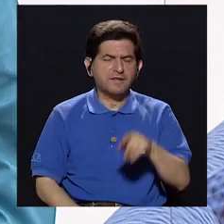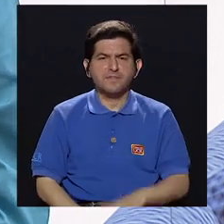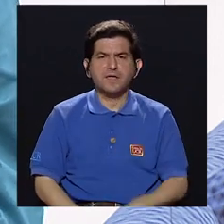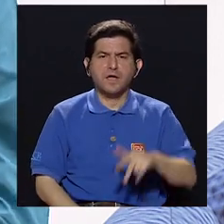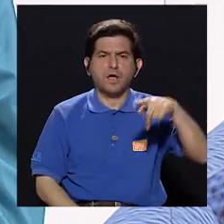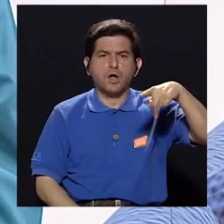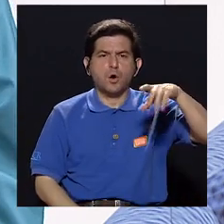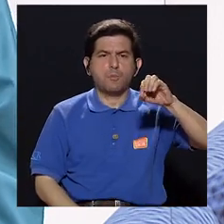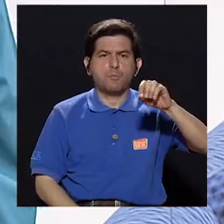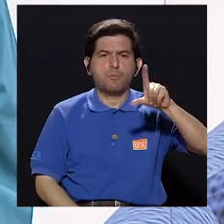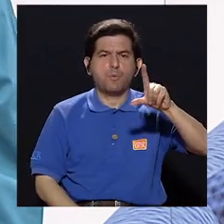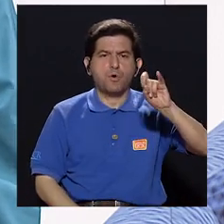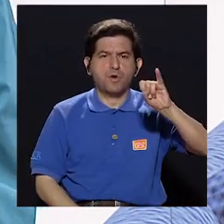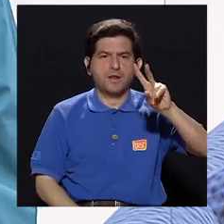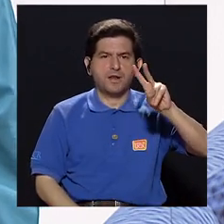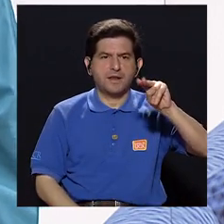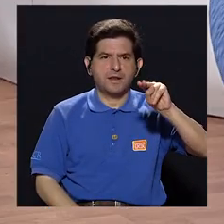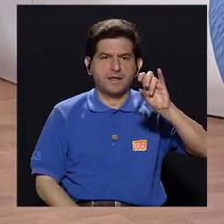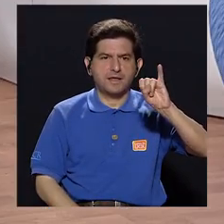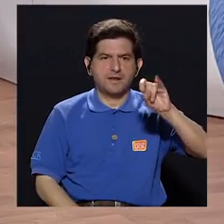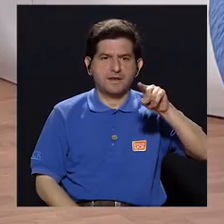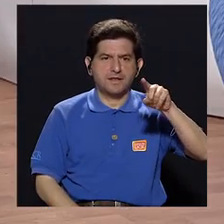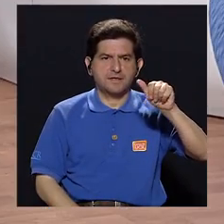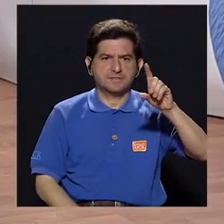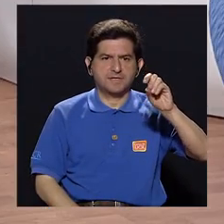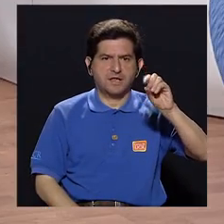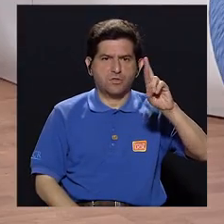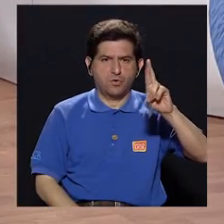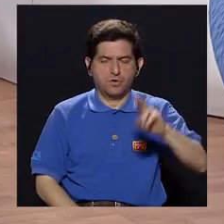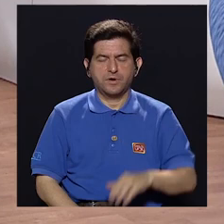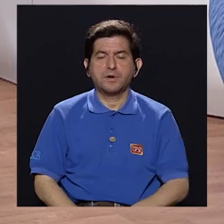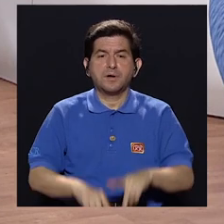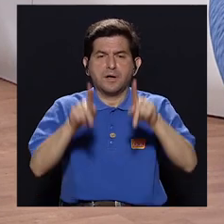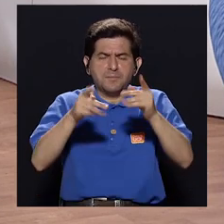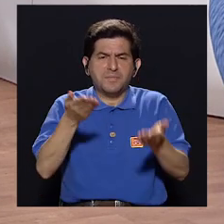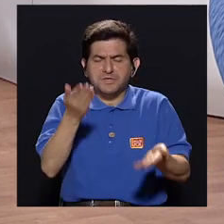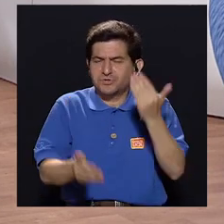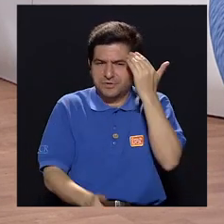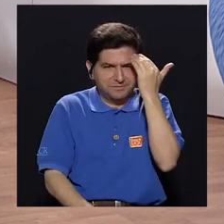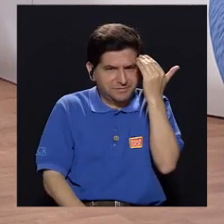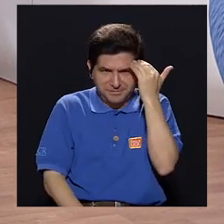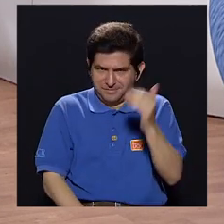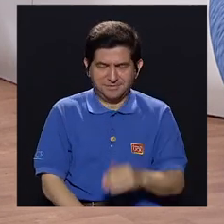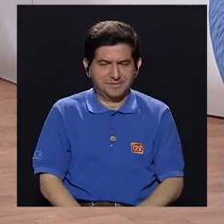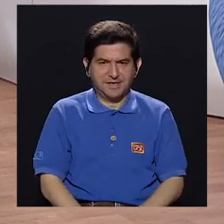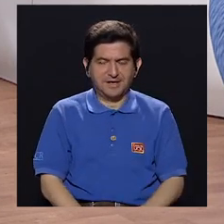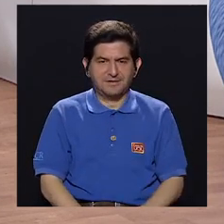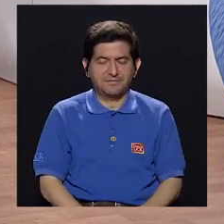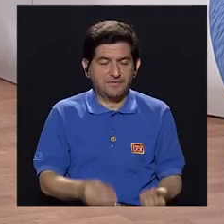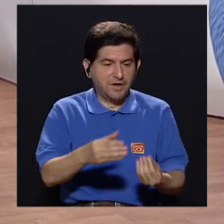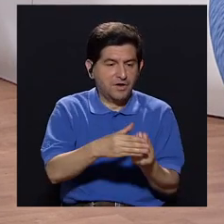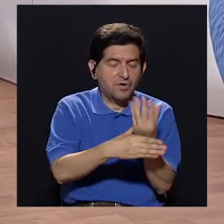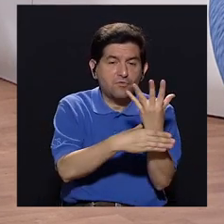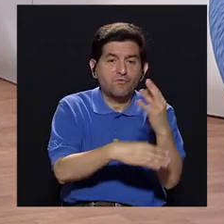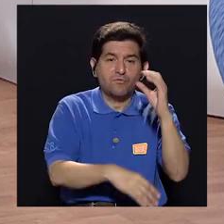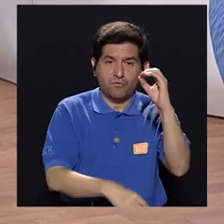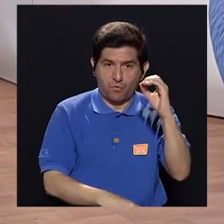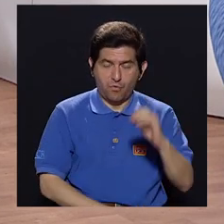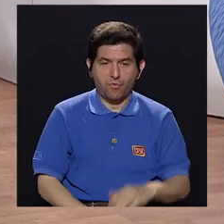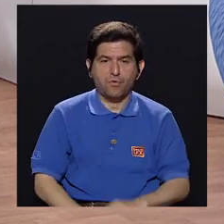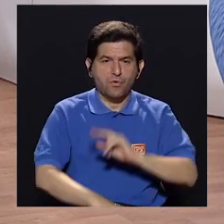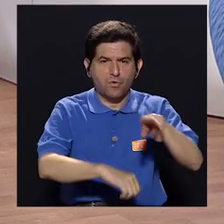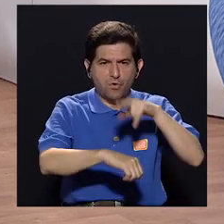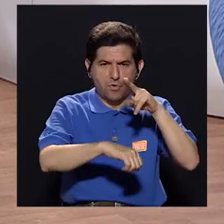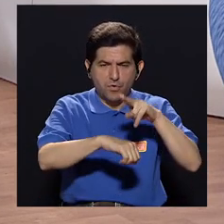polinizadores de de de orquídeas términos generales claro bueno la gente tal vez no sabe que las orquídeas eh